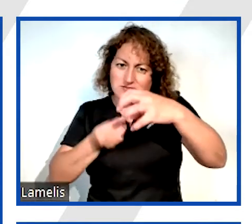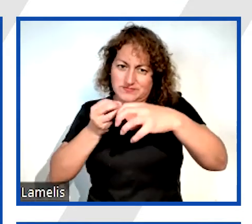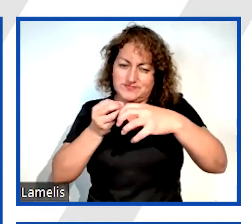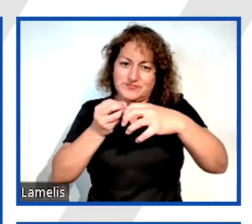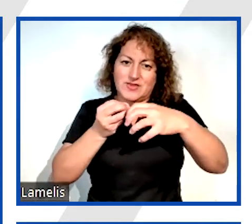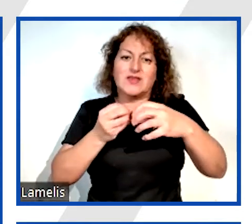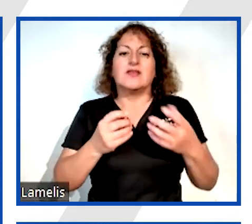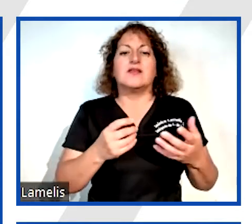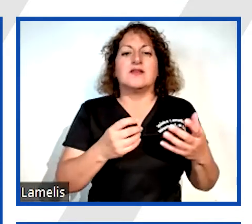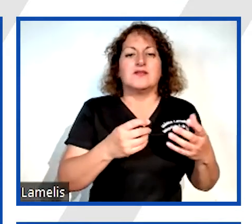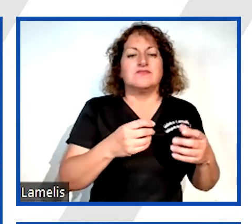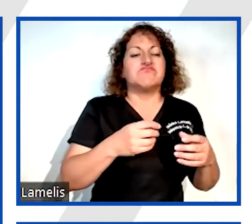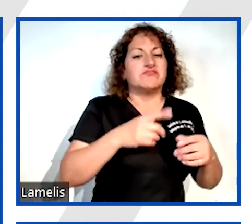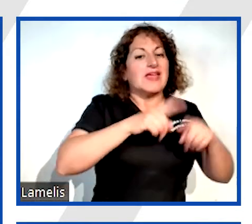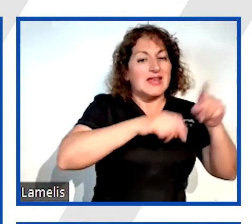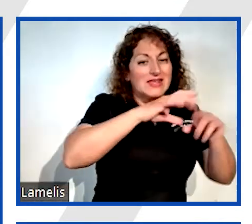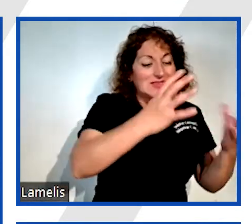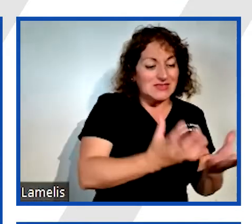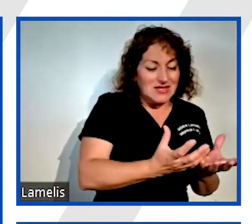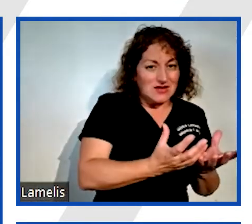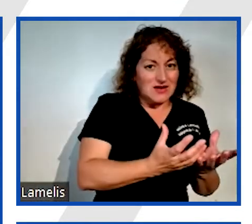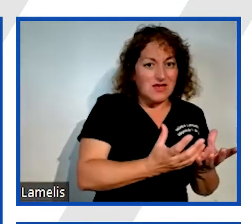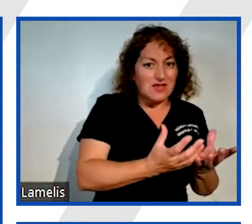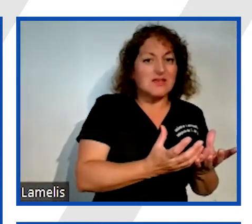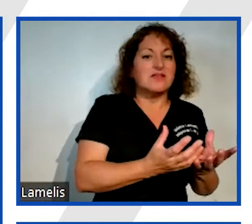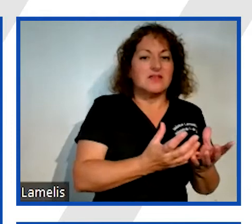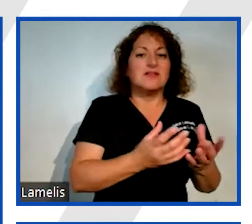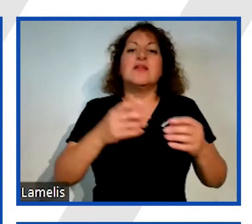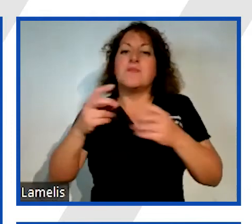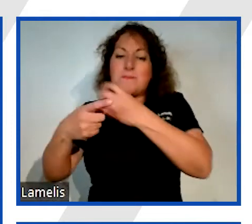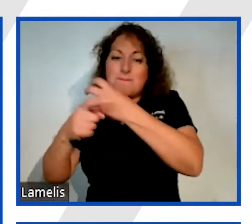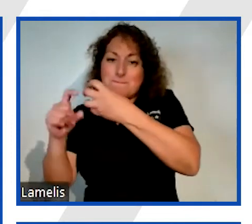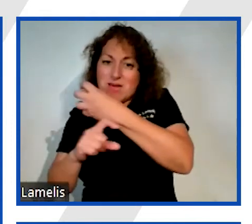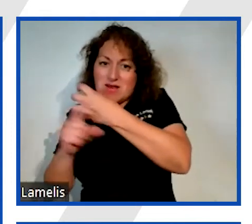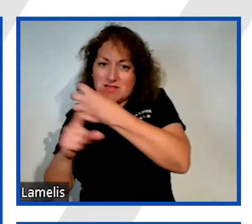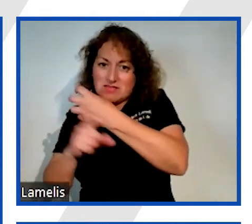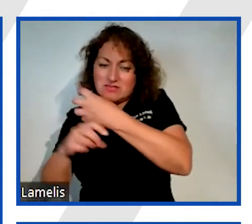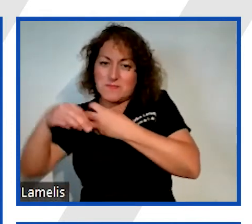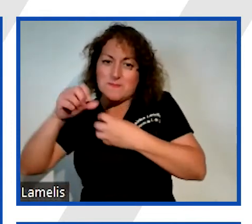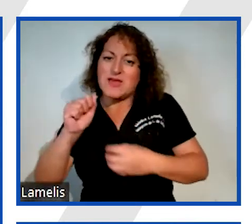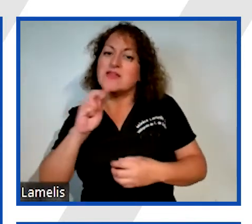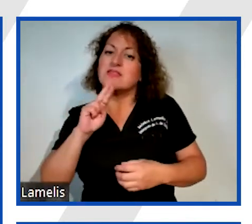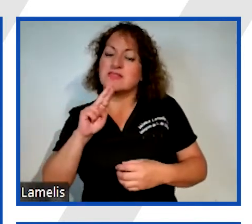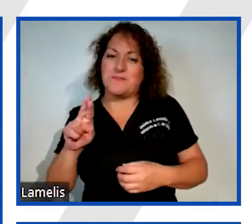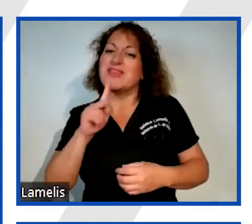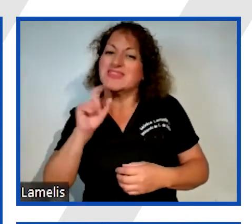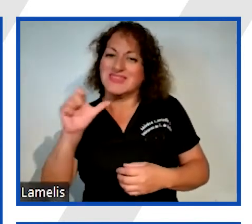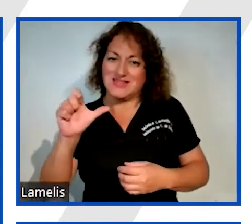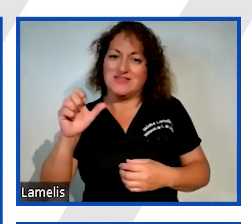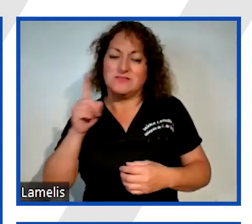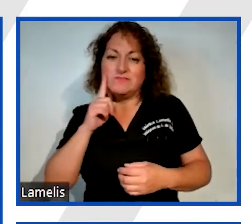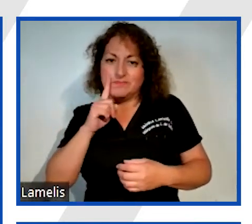pero de los planetas gaseosos la mayoría de los planetas tienen lunas la diferencia si es que la luna de nosotros es bastante grande en